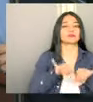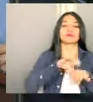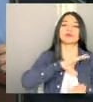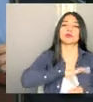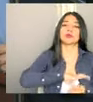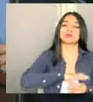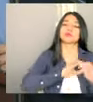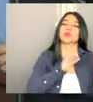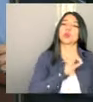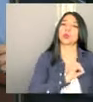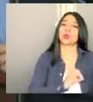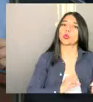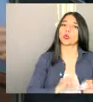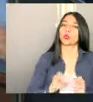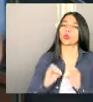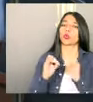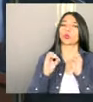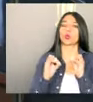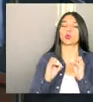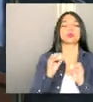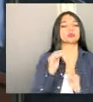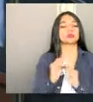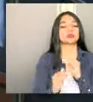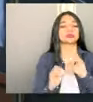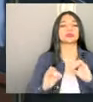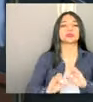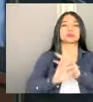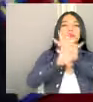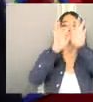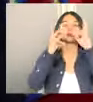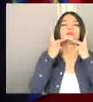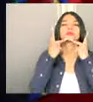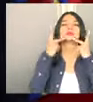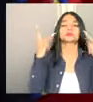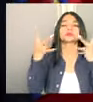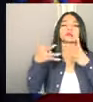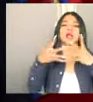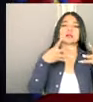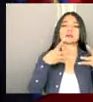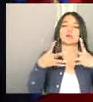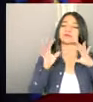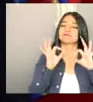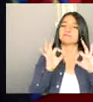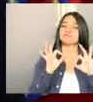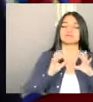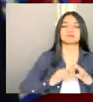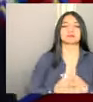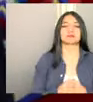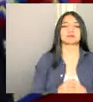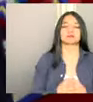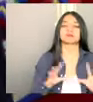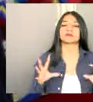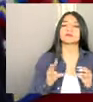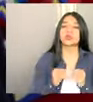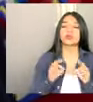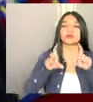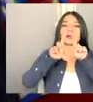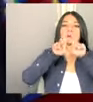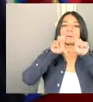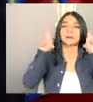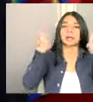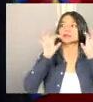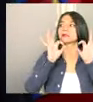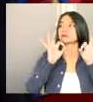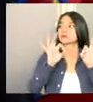ordenado, con procedimientos claros, públicos, transparentes. Todas las empresas han hecho un